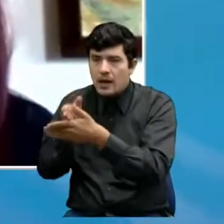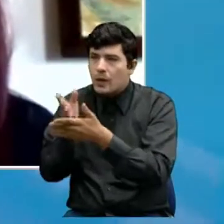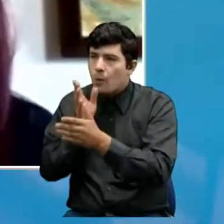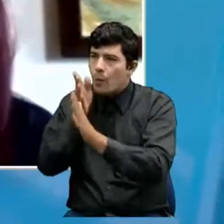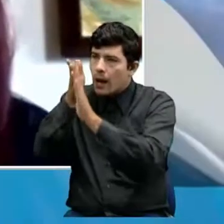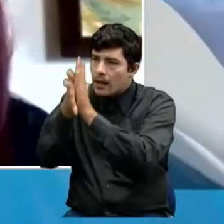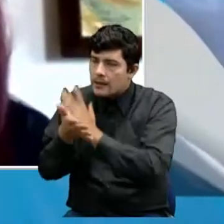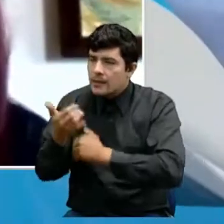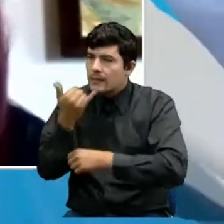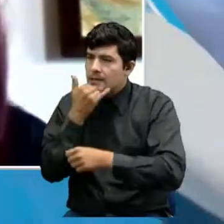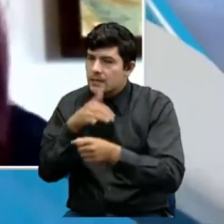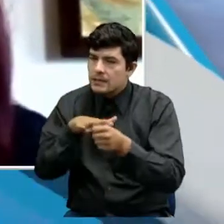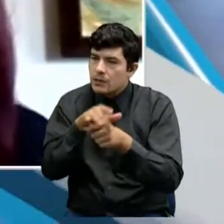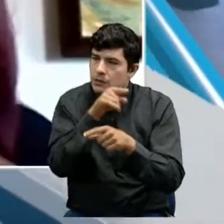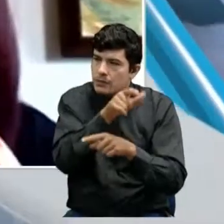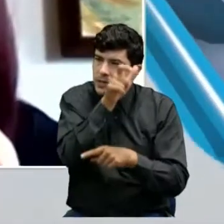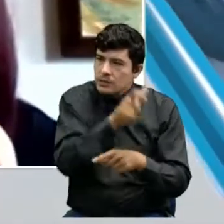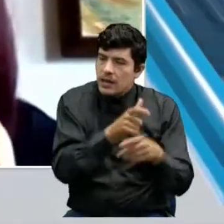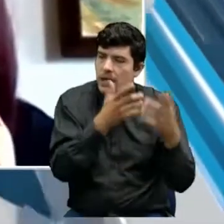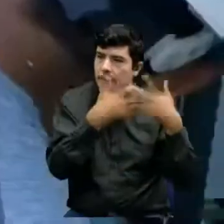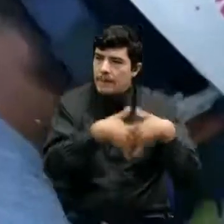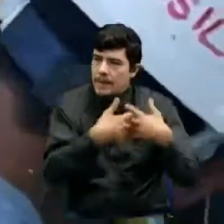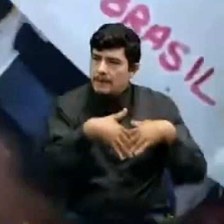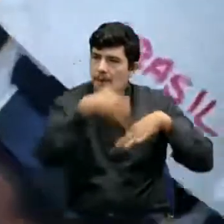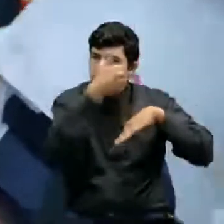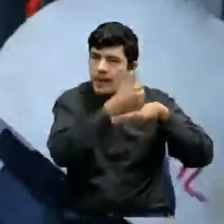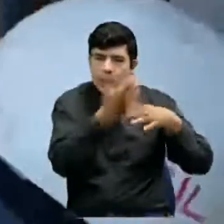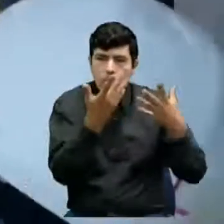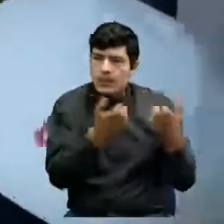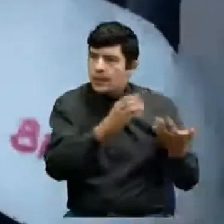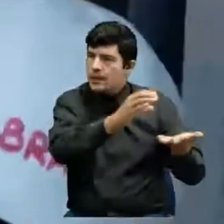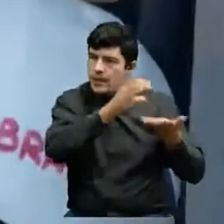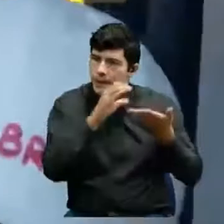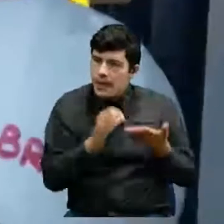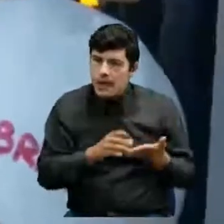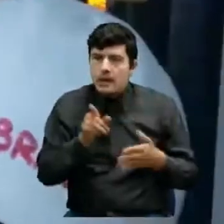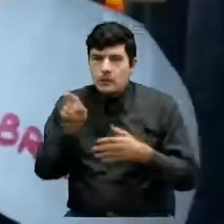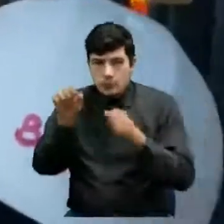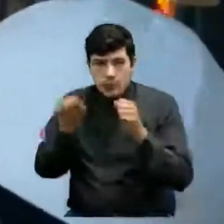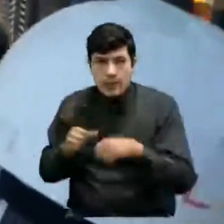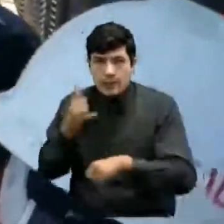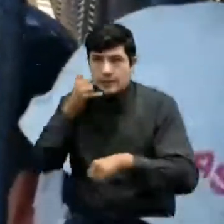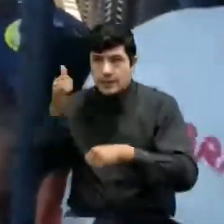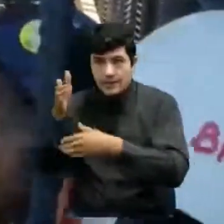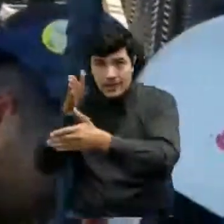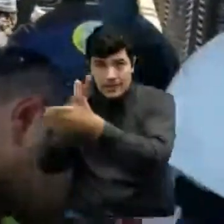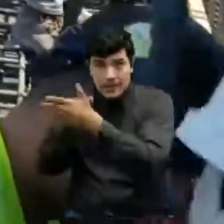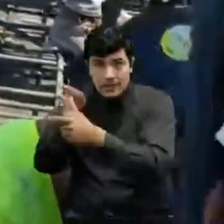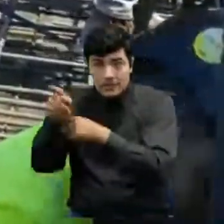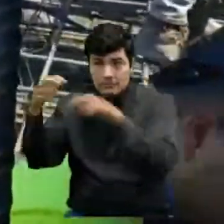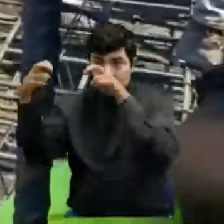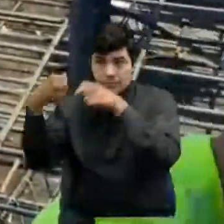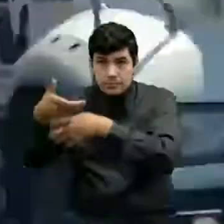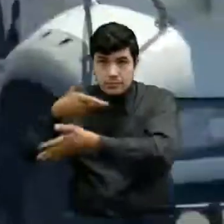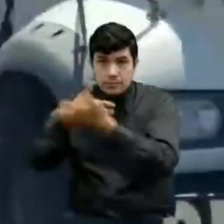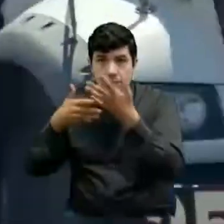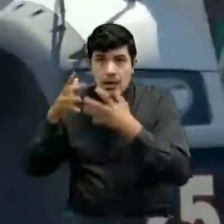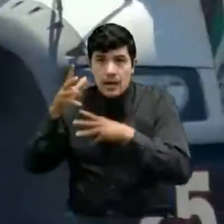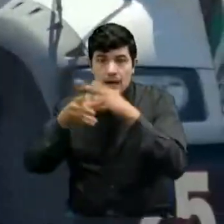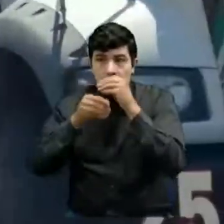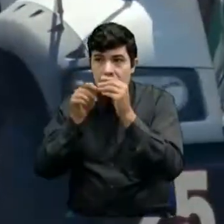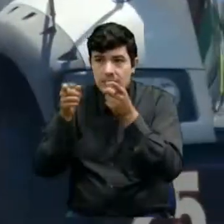si necesita el trabajador algún tipo de asesoría o si de manera directa le envían algún